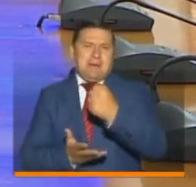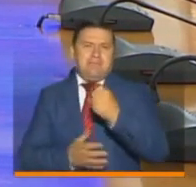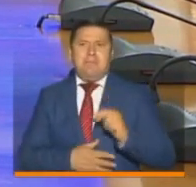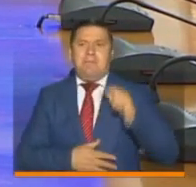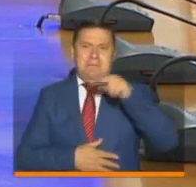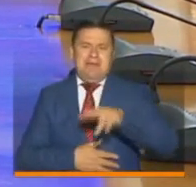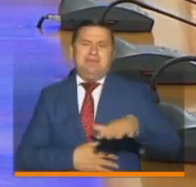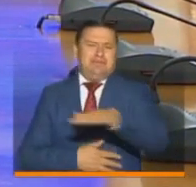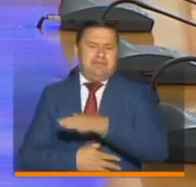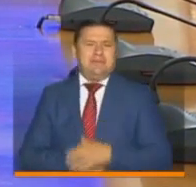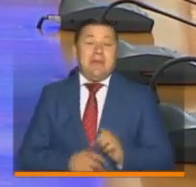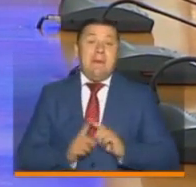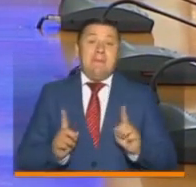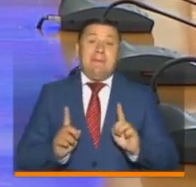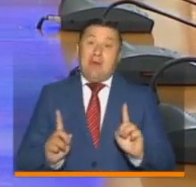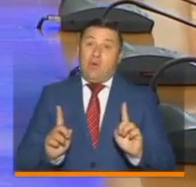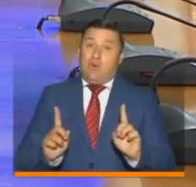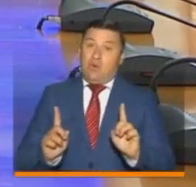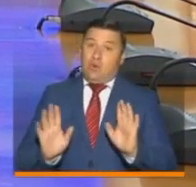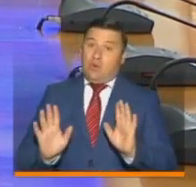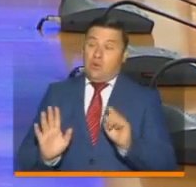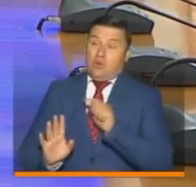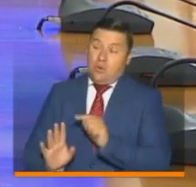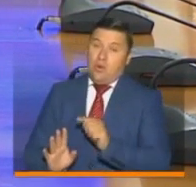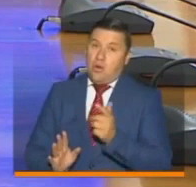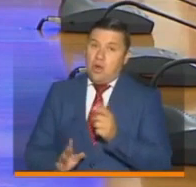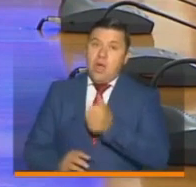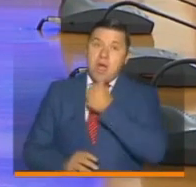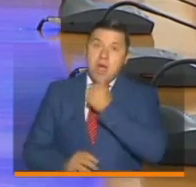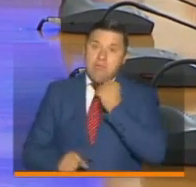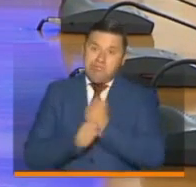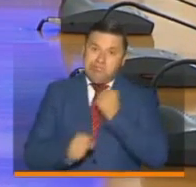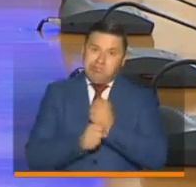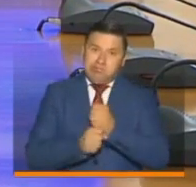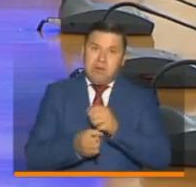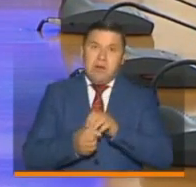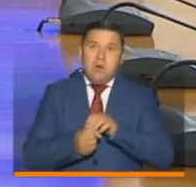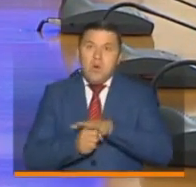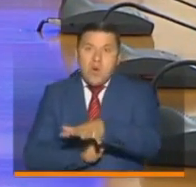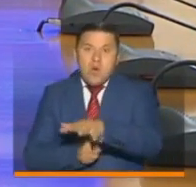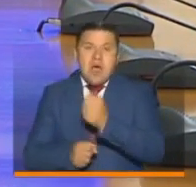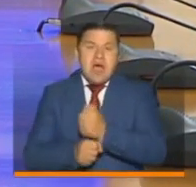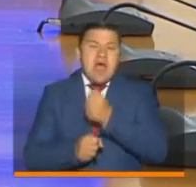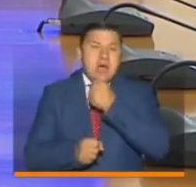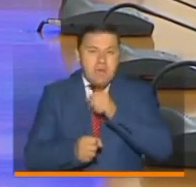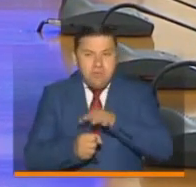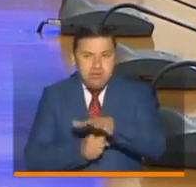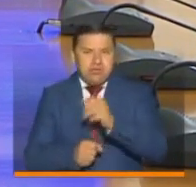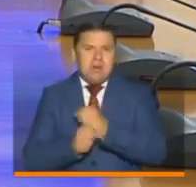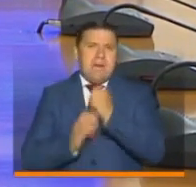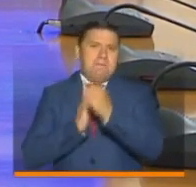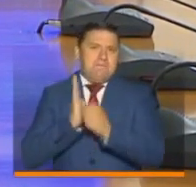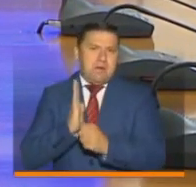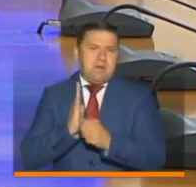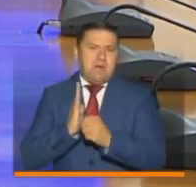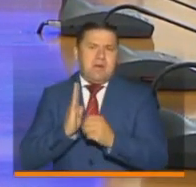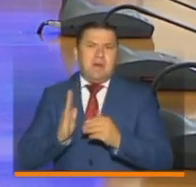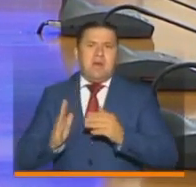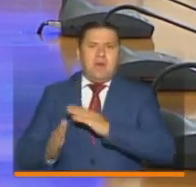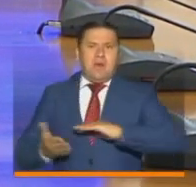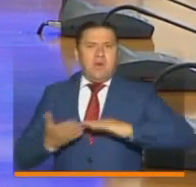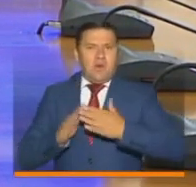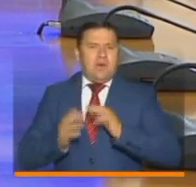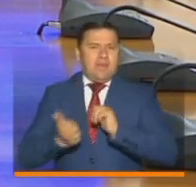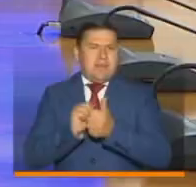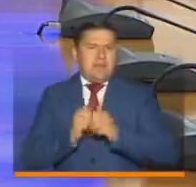vías terciarias, pero también en lo que tiene que ver con acueductos, alcantarillados, en lo que tiene que ver también con programas de agenda comunitaria en